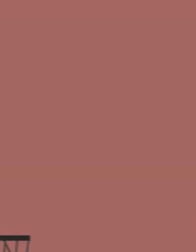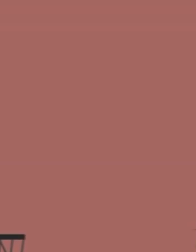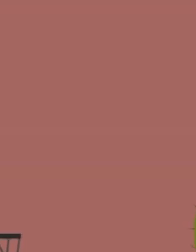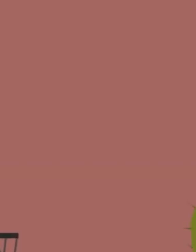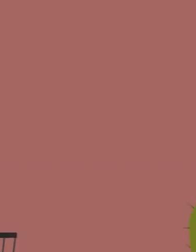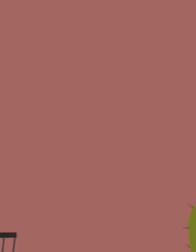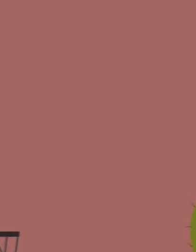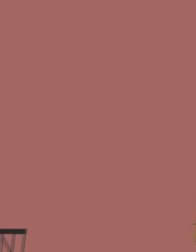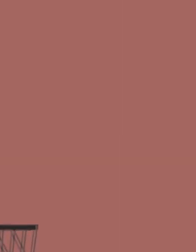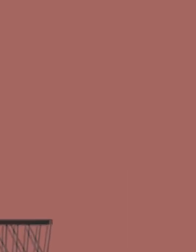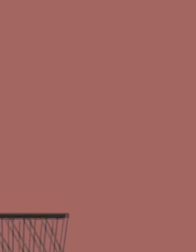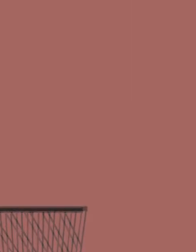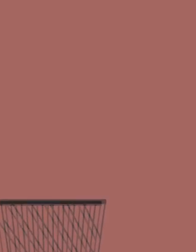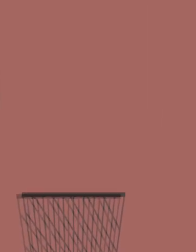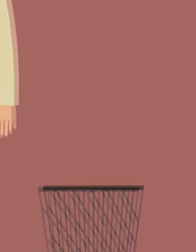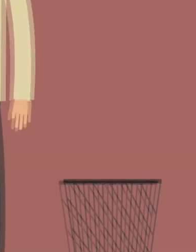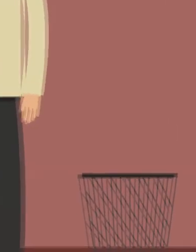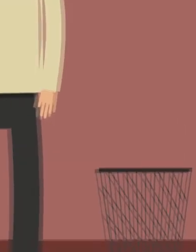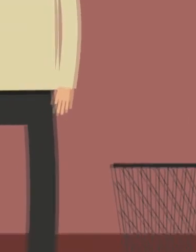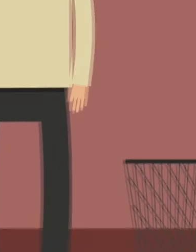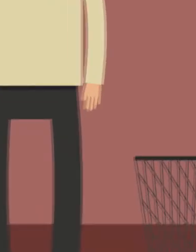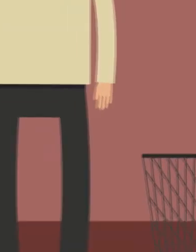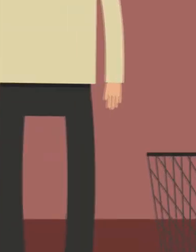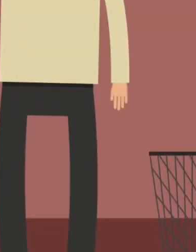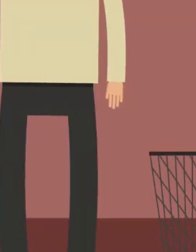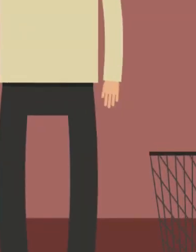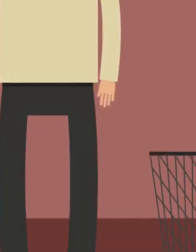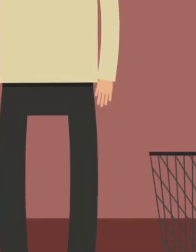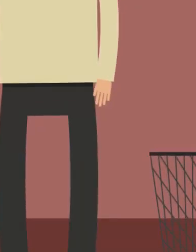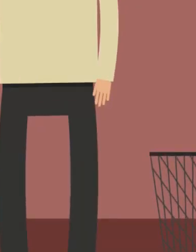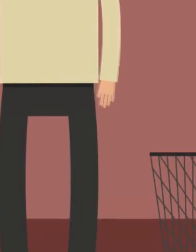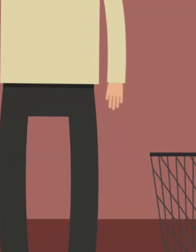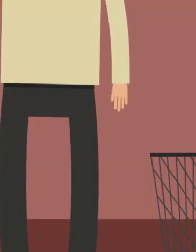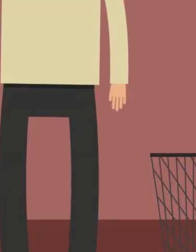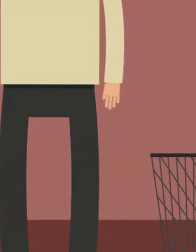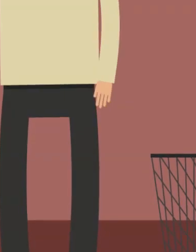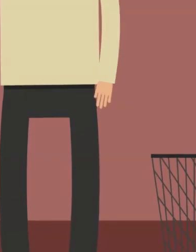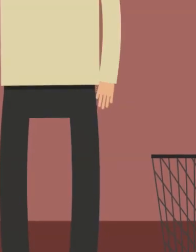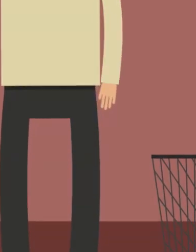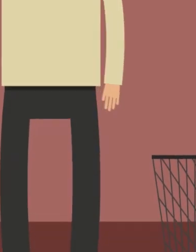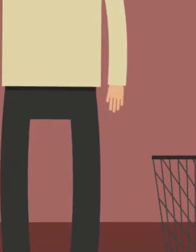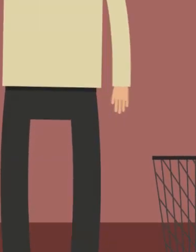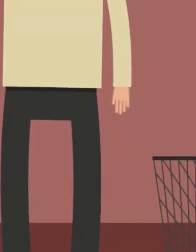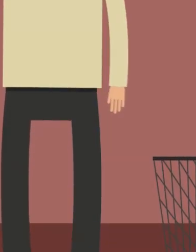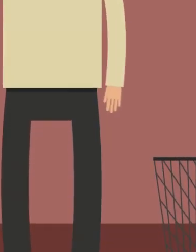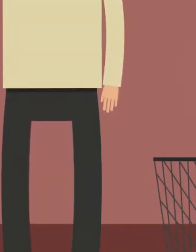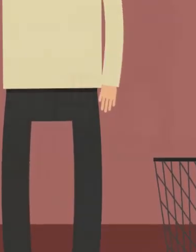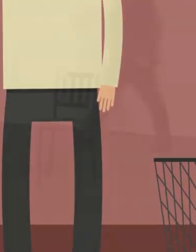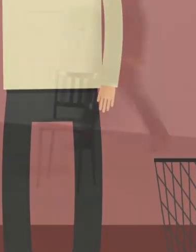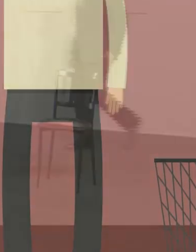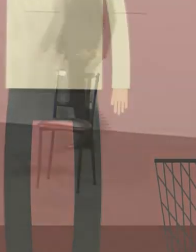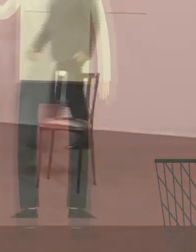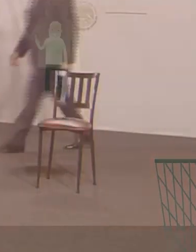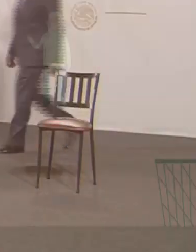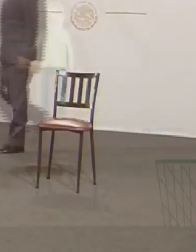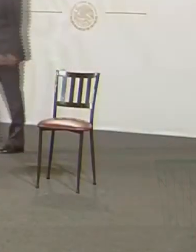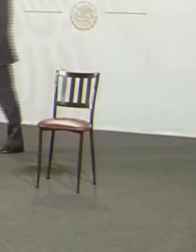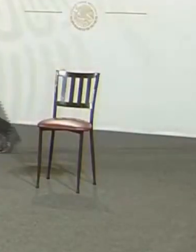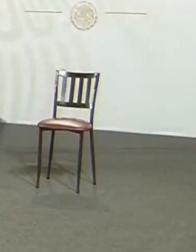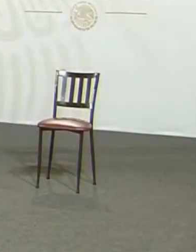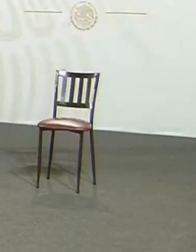con las ganas de conocer toda la información, misma que te dejamos a continuación. Nos vemos hasta la próxima. Buenos